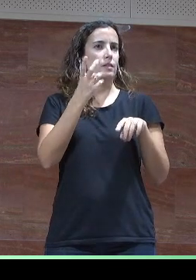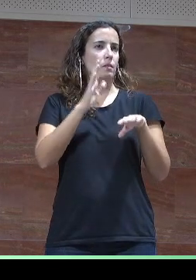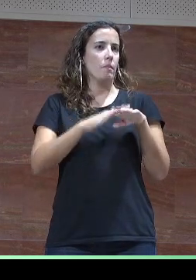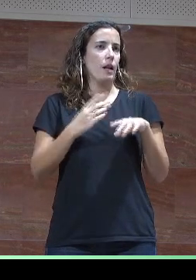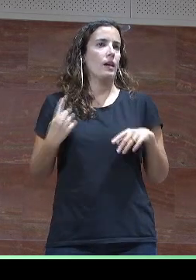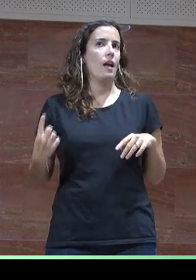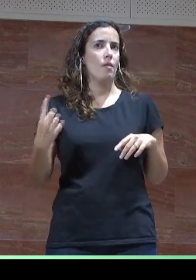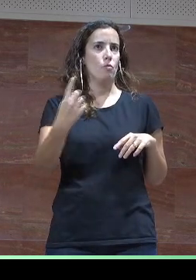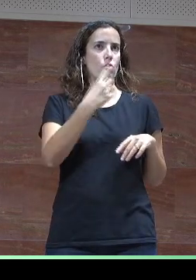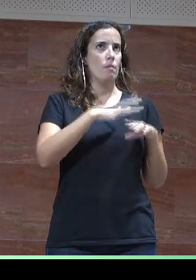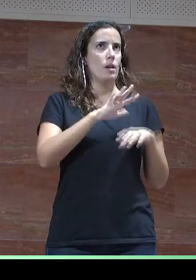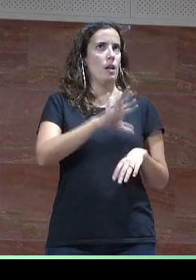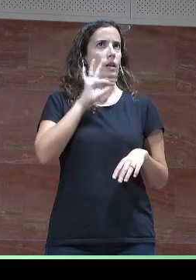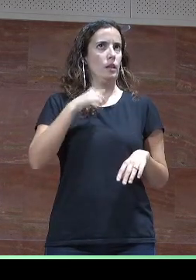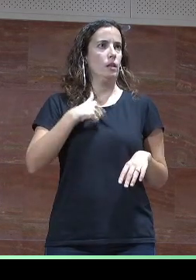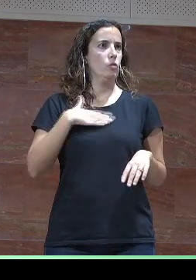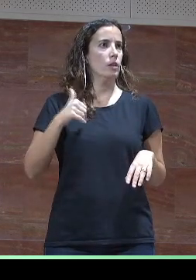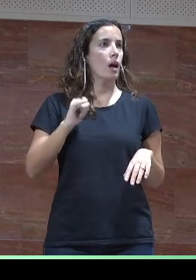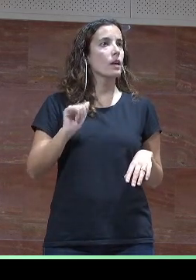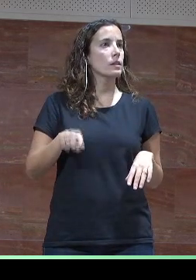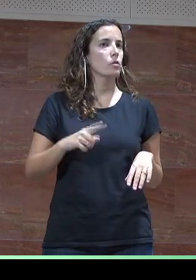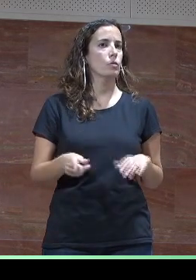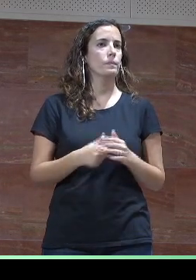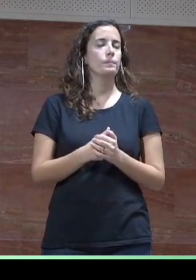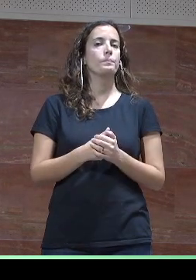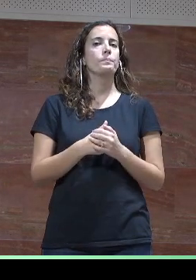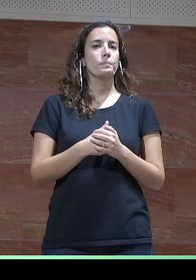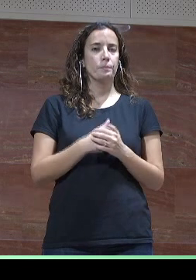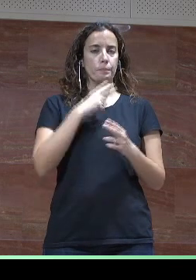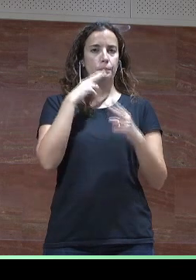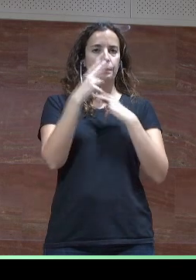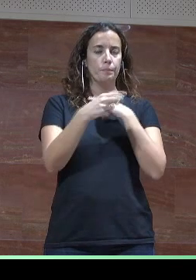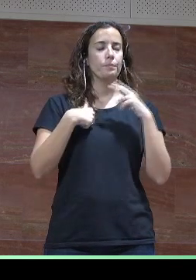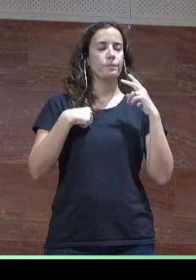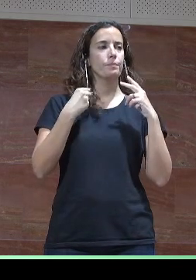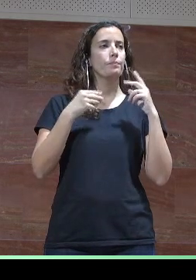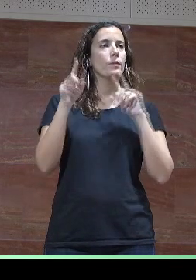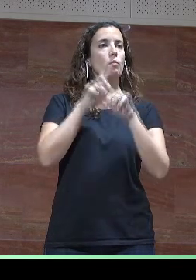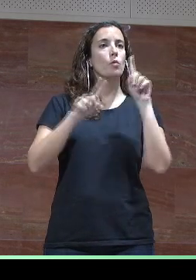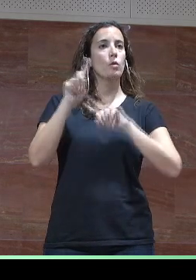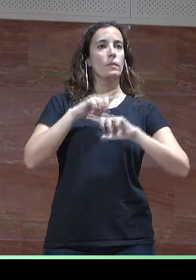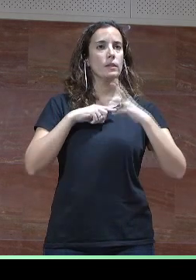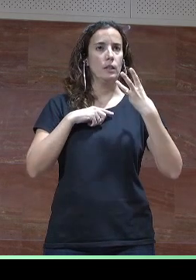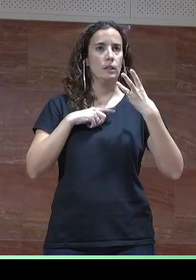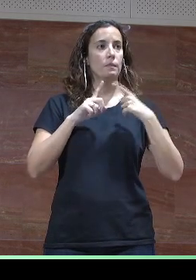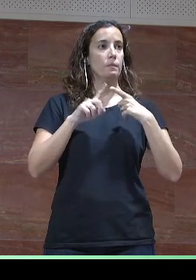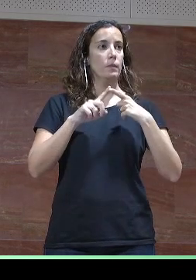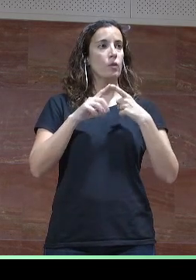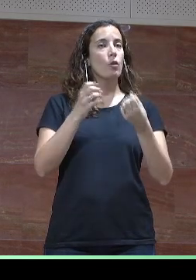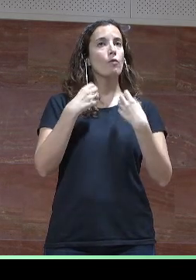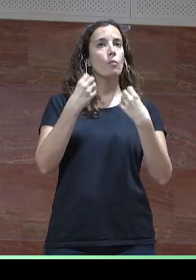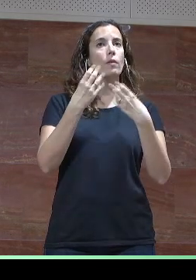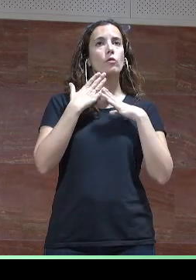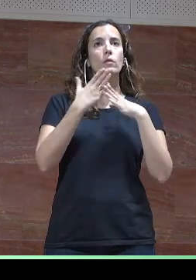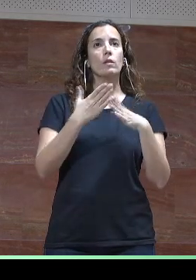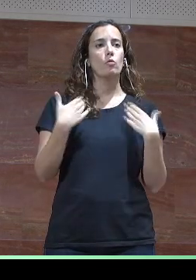de nuestras elecciones que hagamos. Yo creo que hay 3 problemas. Primero, no hay información suficiente